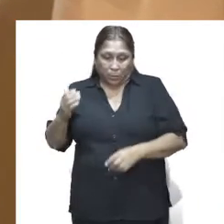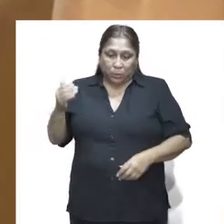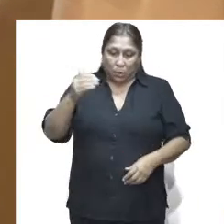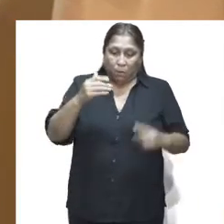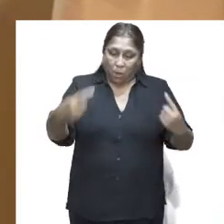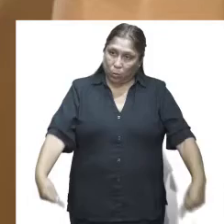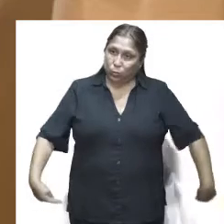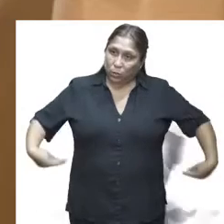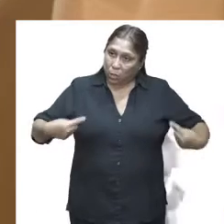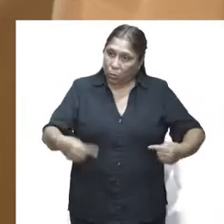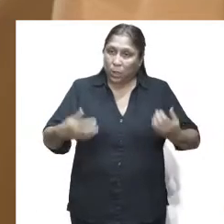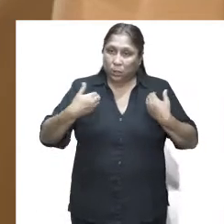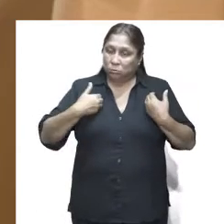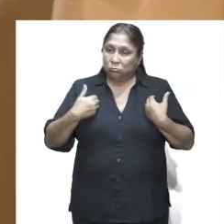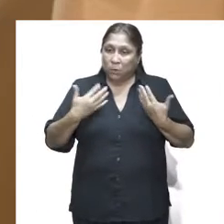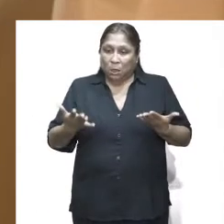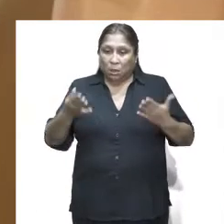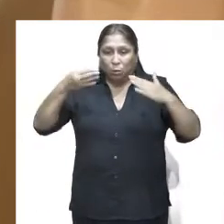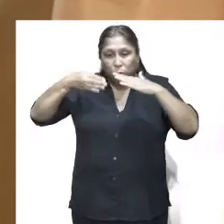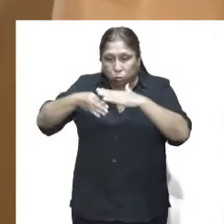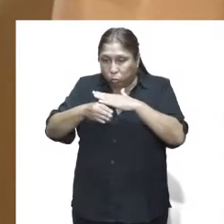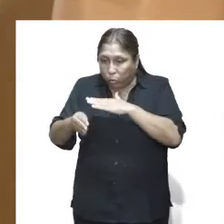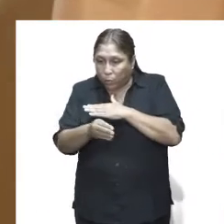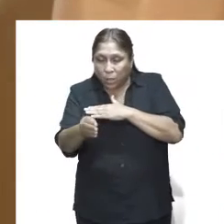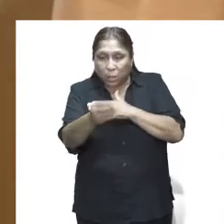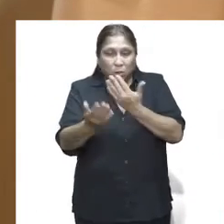ruedas tenga un ingreso fácil.